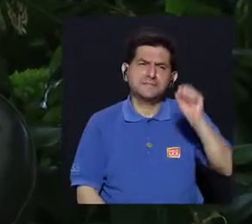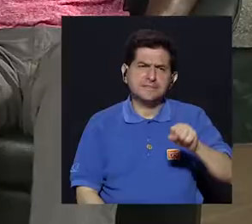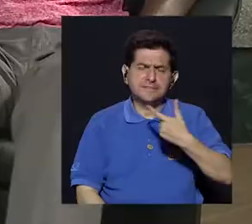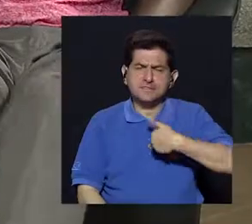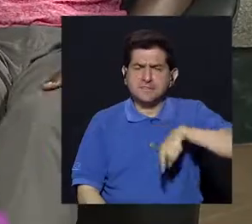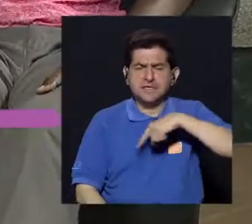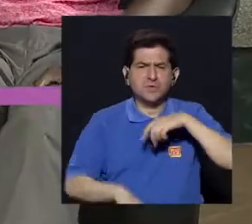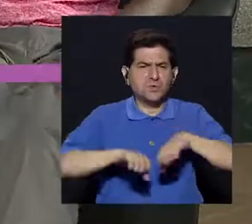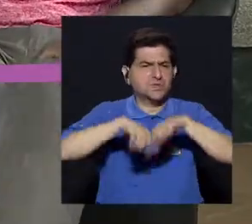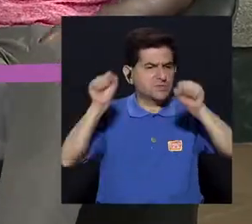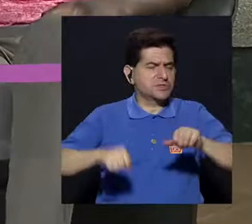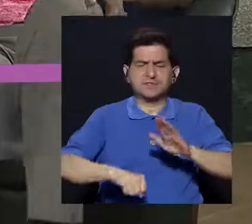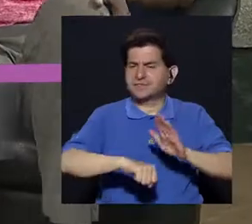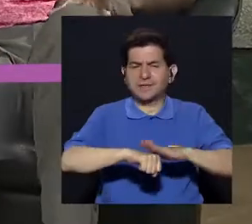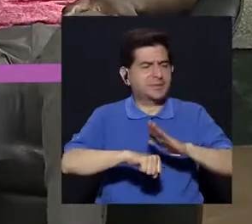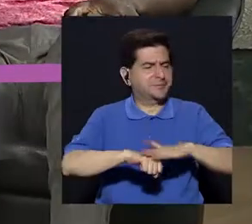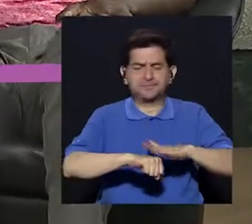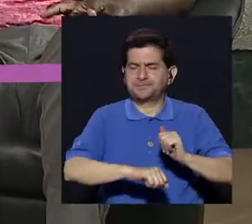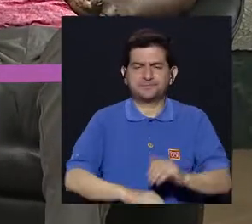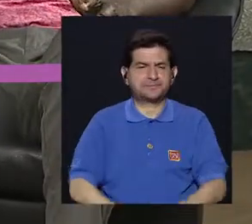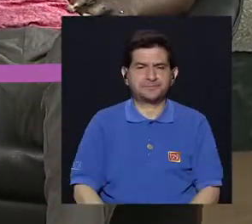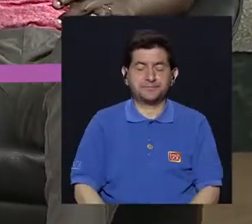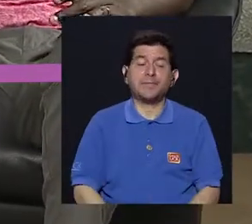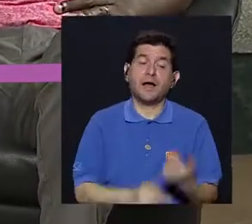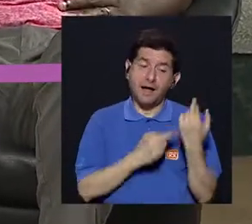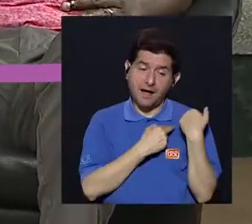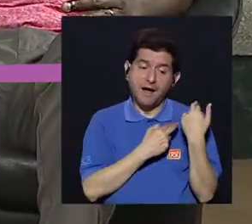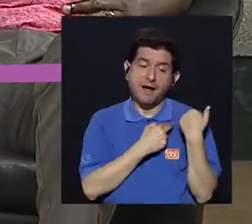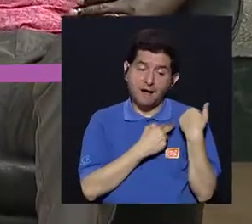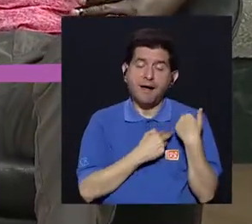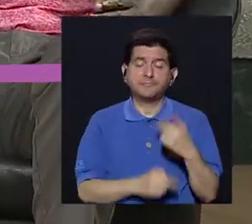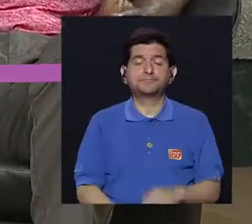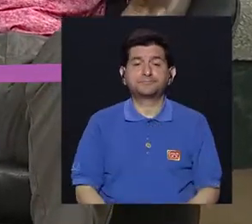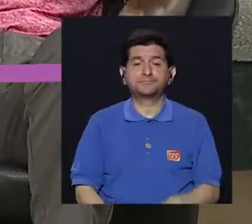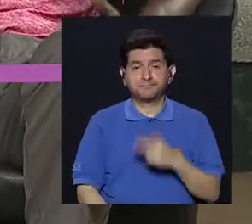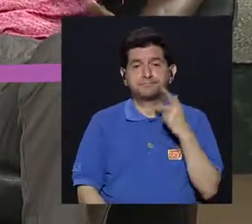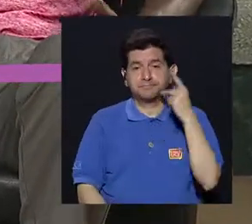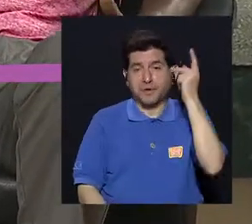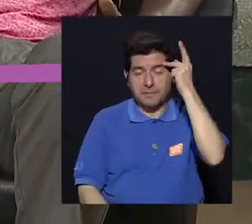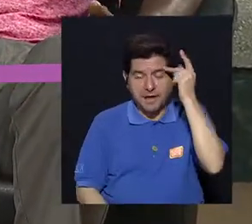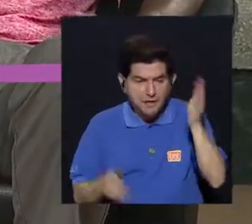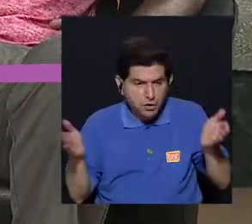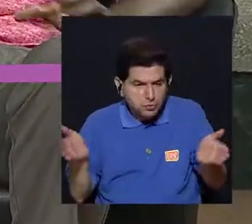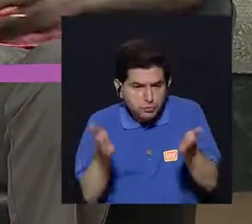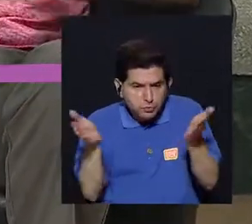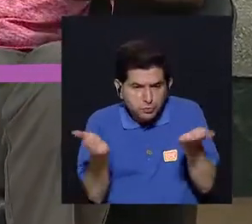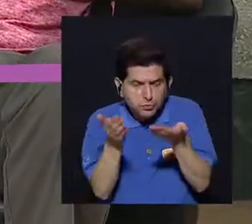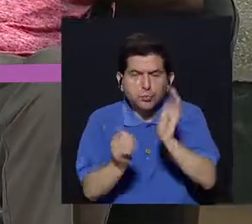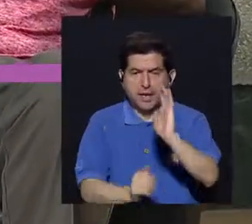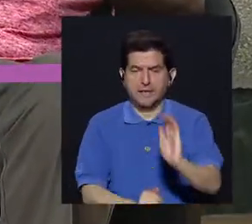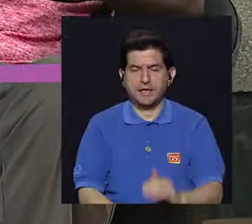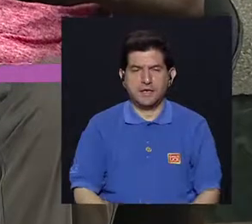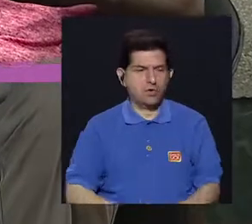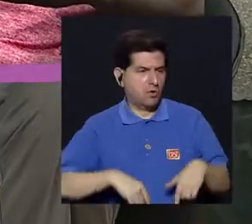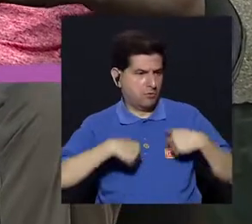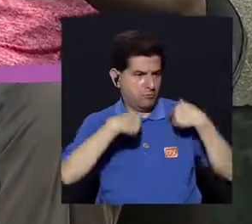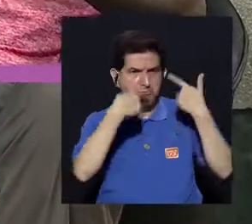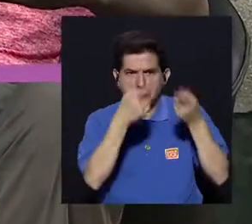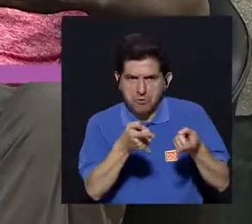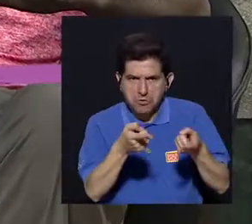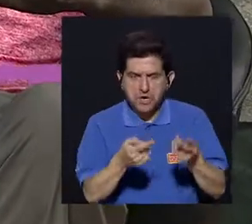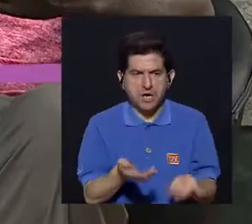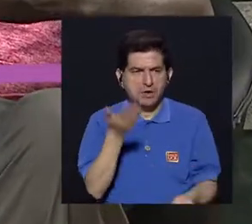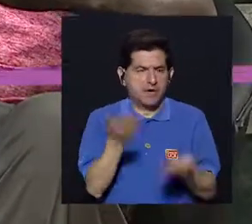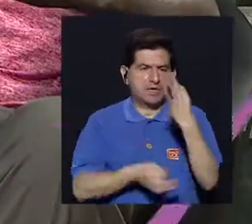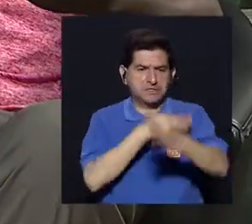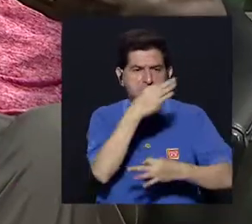actividad. Sí, yo creo que nuestro sistema no lo permite. Entonces, es responsabilidad del padre poder estimular al niño,